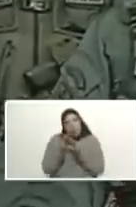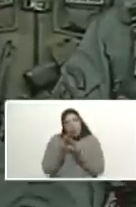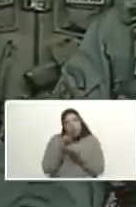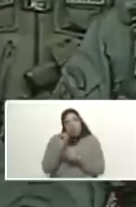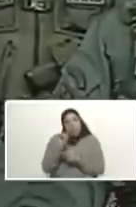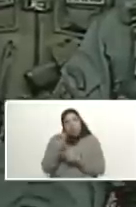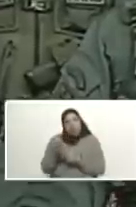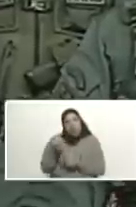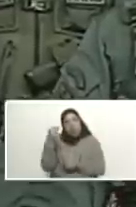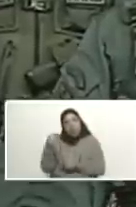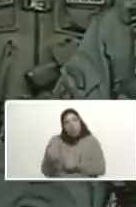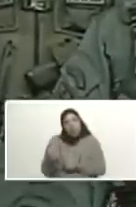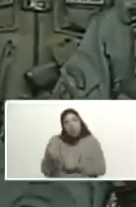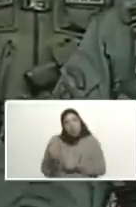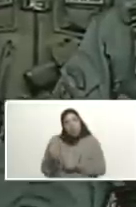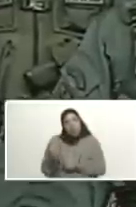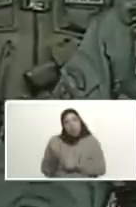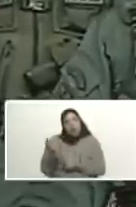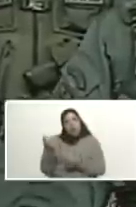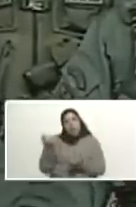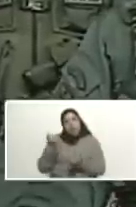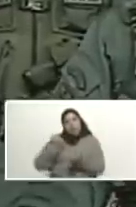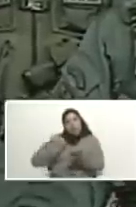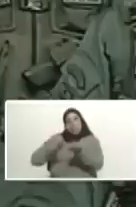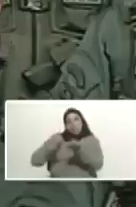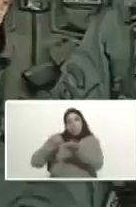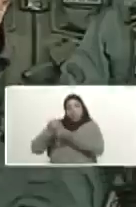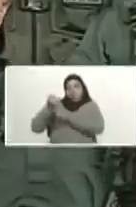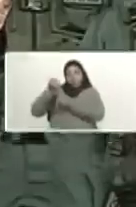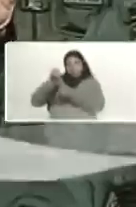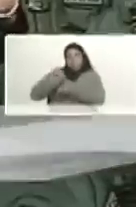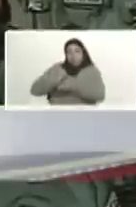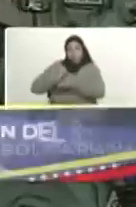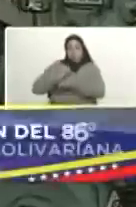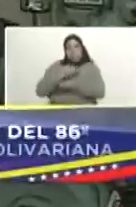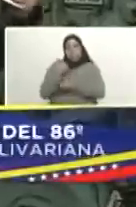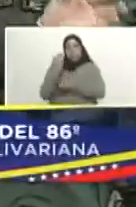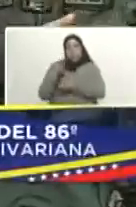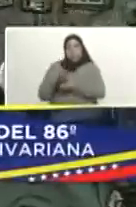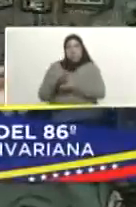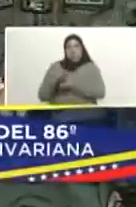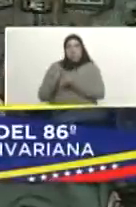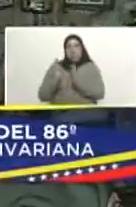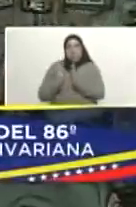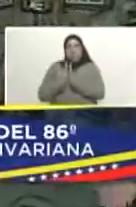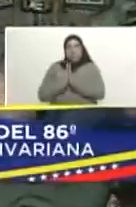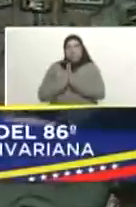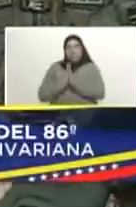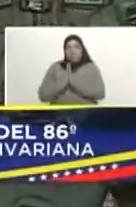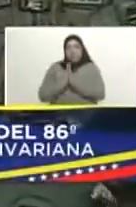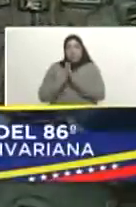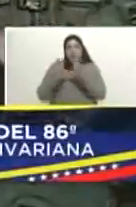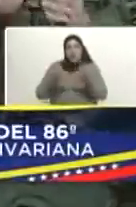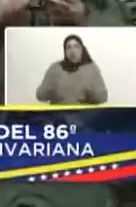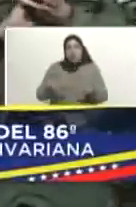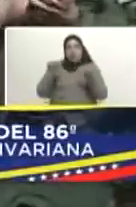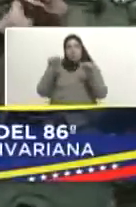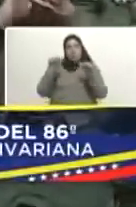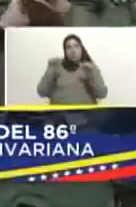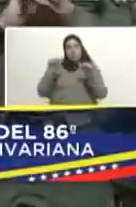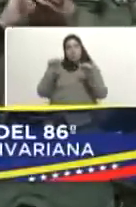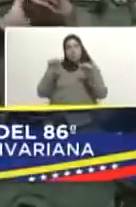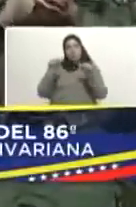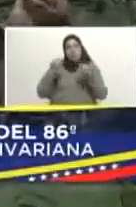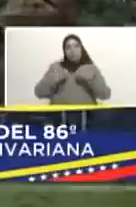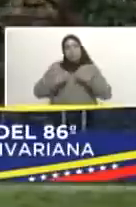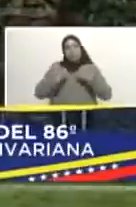Minutos después intentaron asesinarnos y la Chinita puso su manto sagrado y nos salvó.